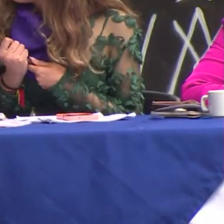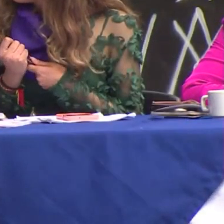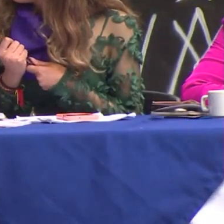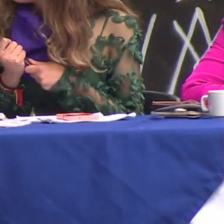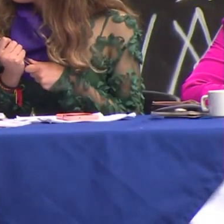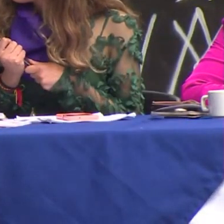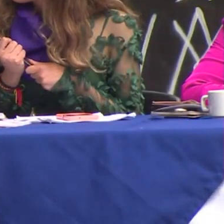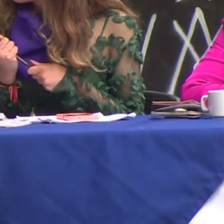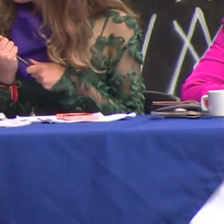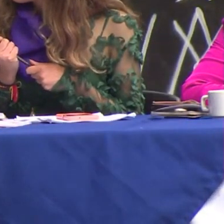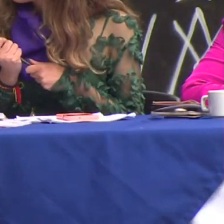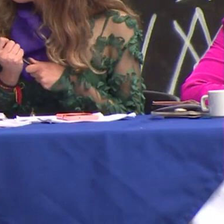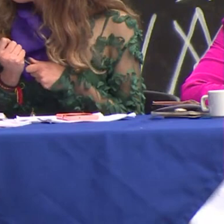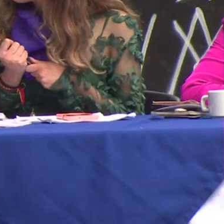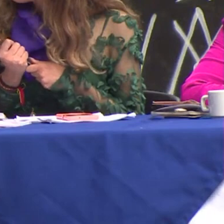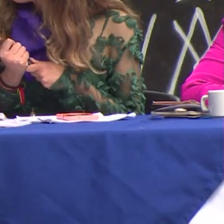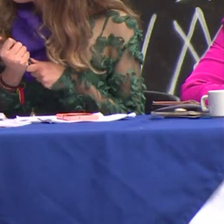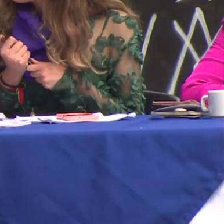este contexto, cuál